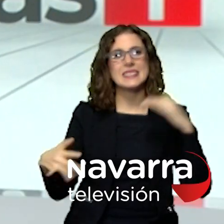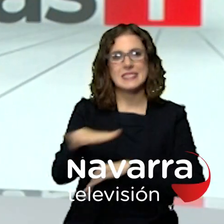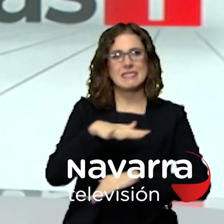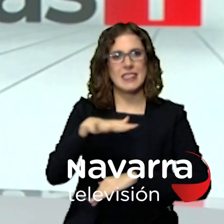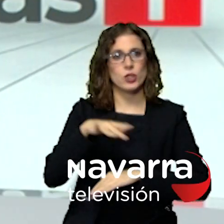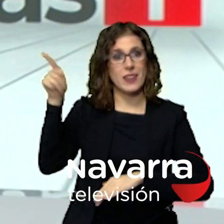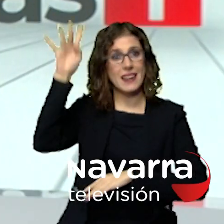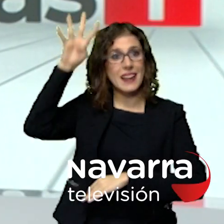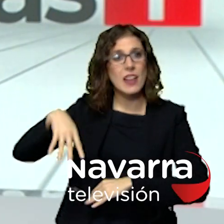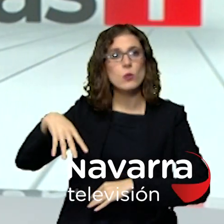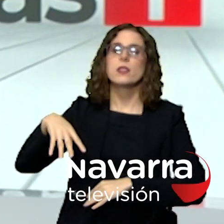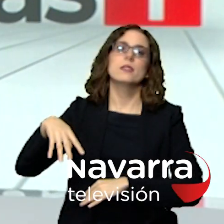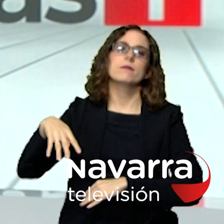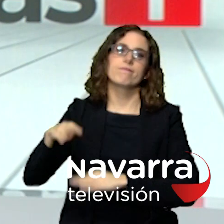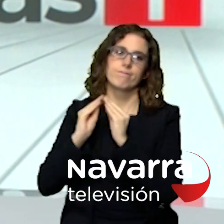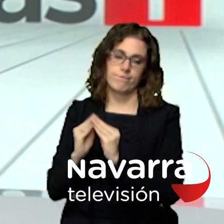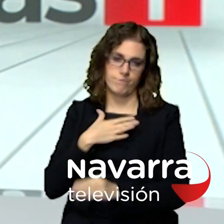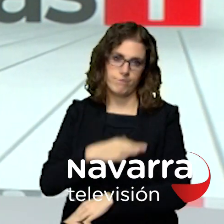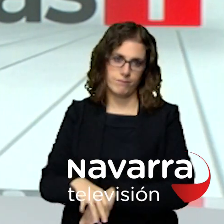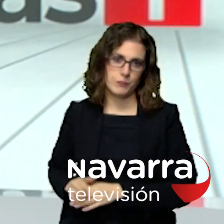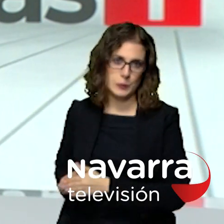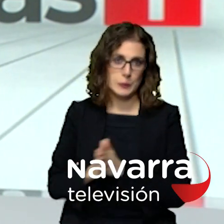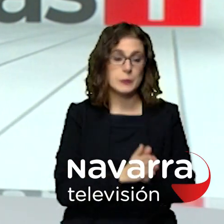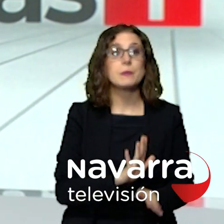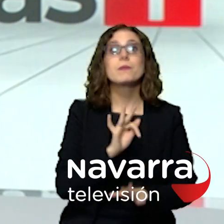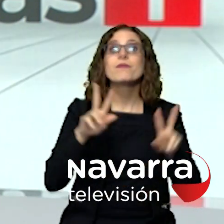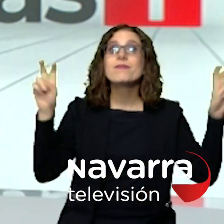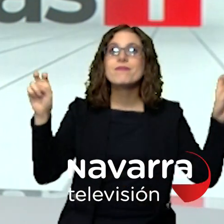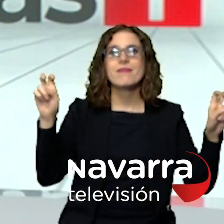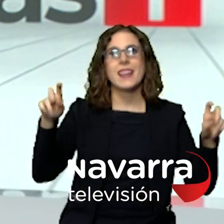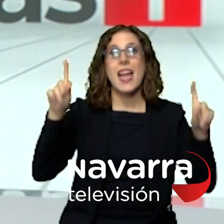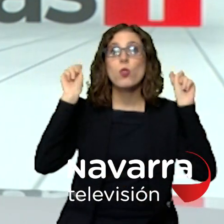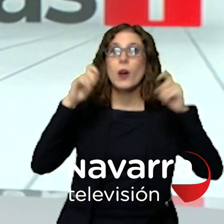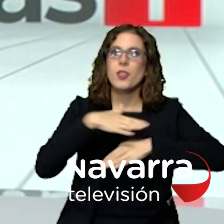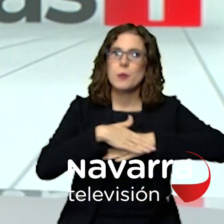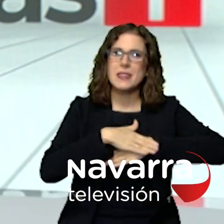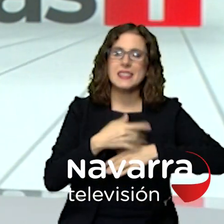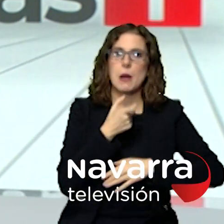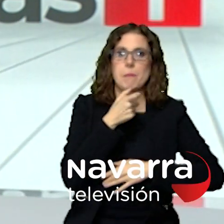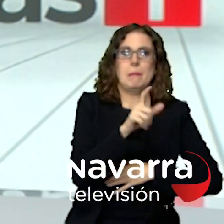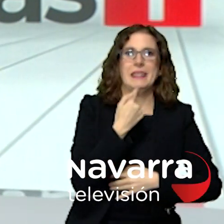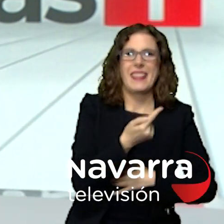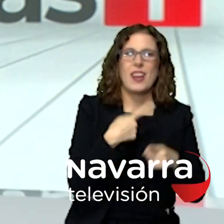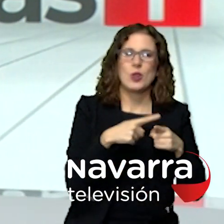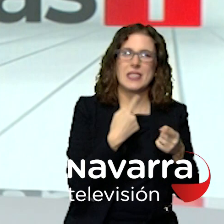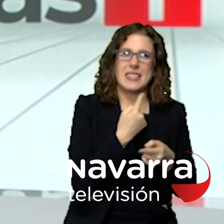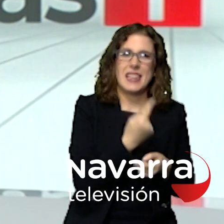Y sobre la polémica generada por las palabras de la ministra de Educación que señalaba que la libertad de elección de centro no emana del artículo 27